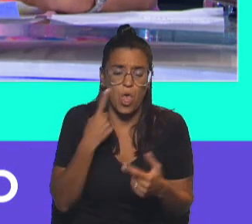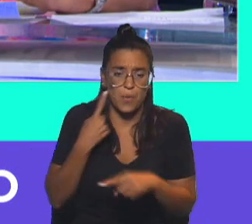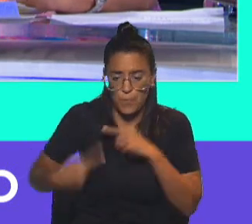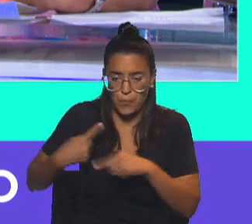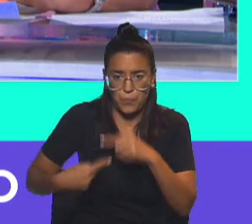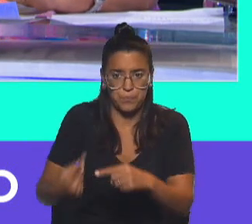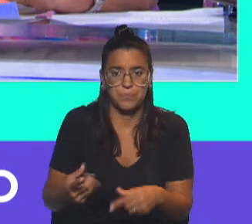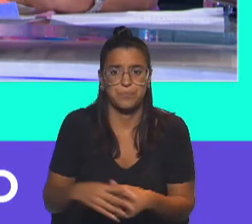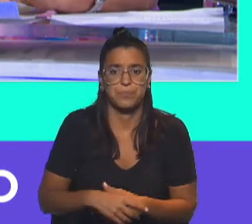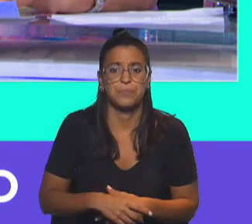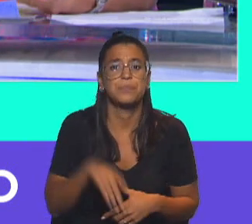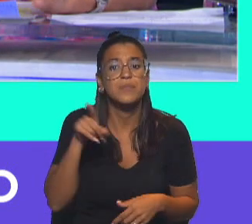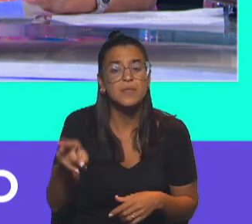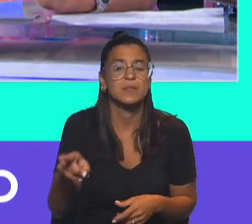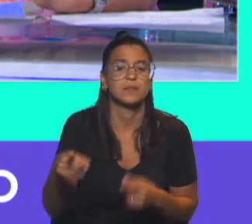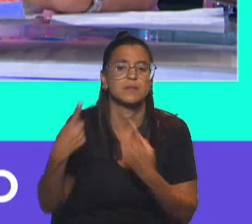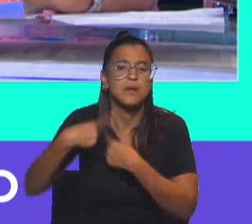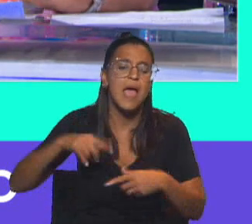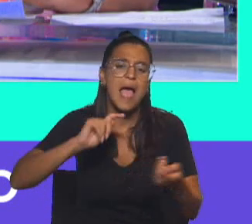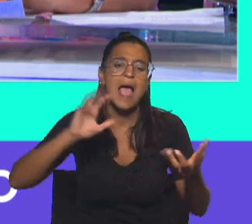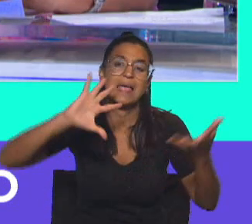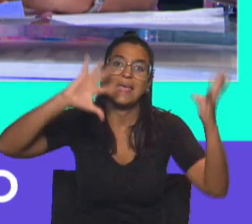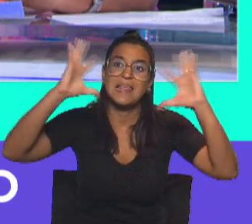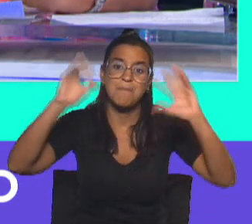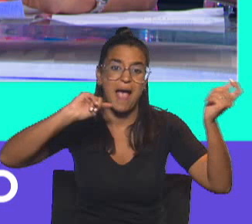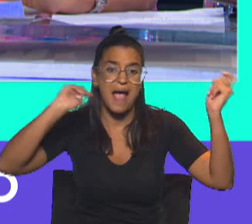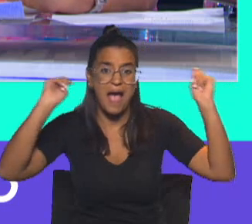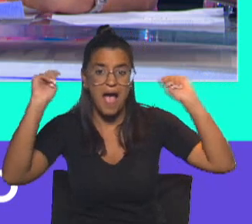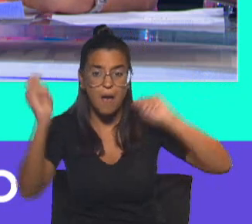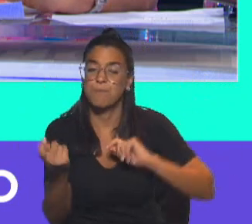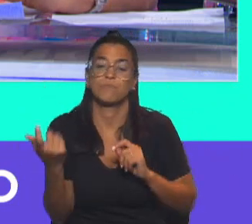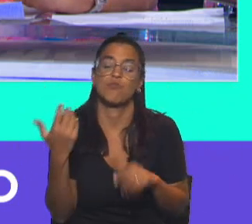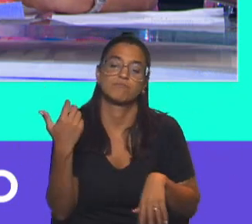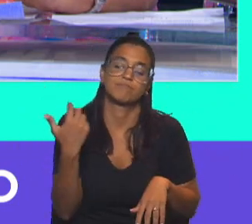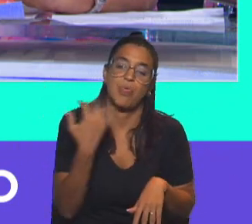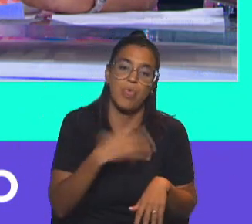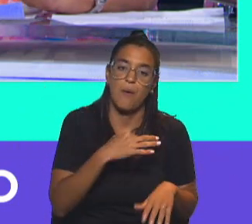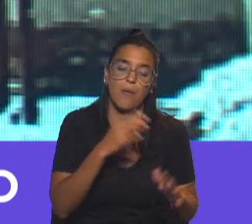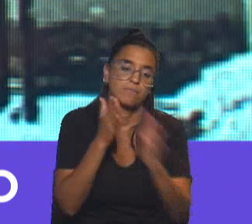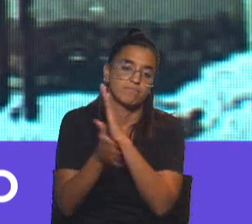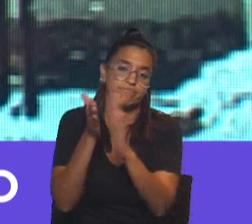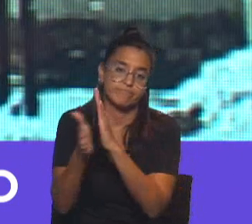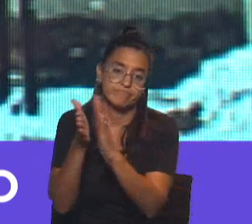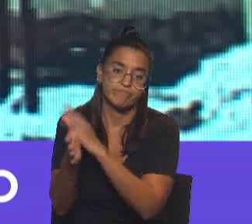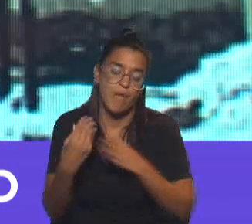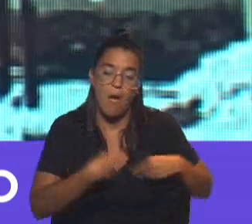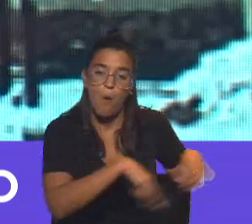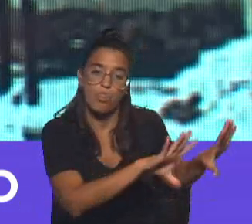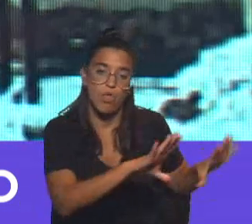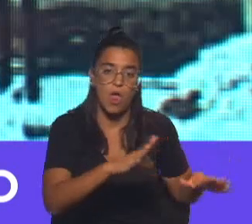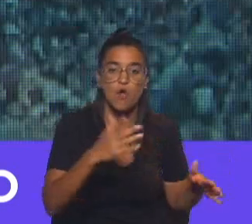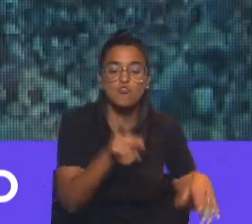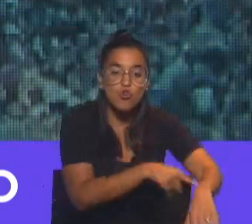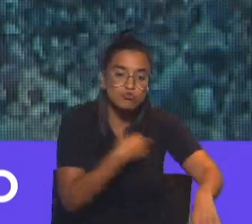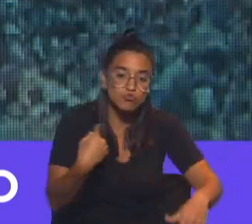subsistencia. Estas condiciones de cambio climático los obliga a migrar a las ciudades, a abandonar sus costumbres